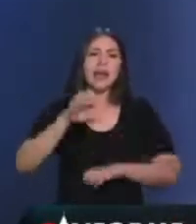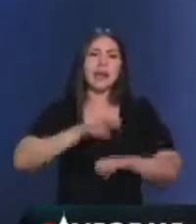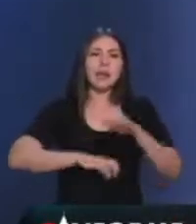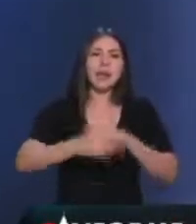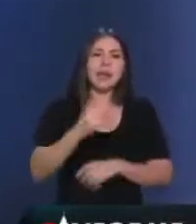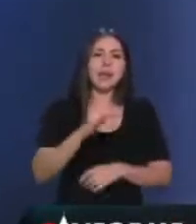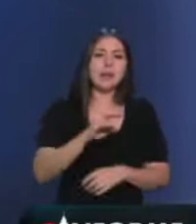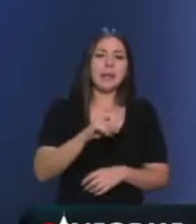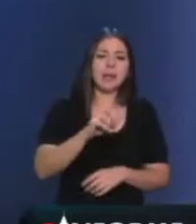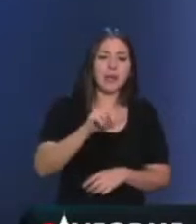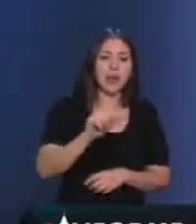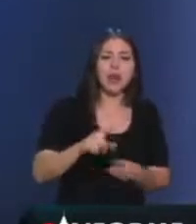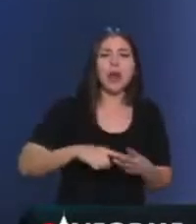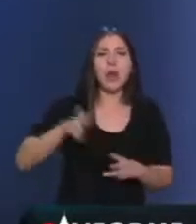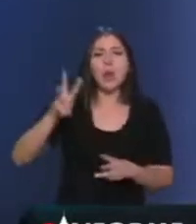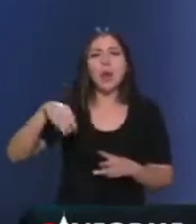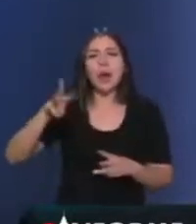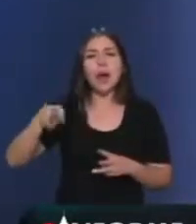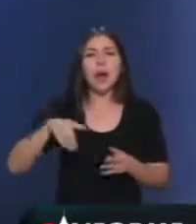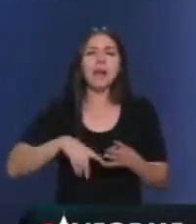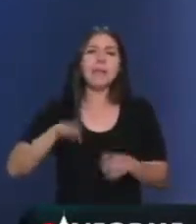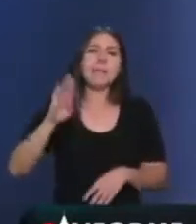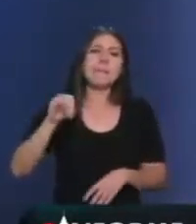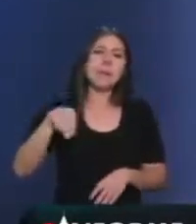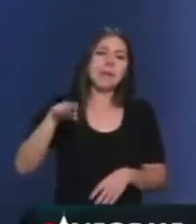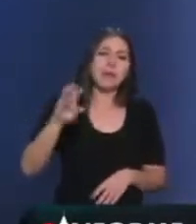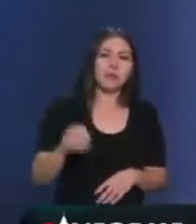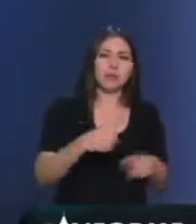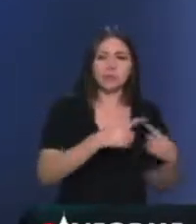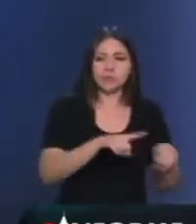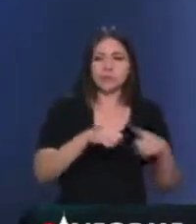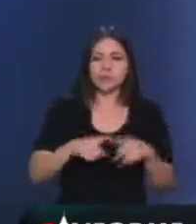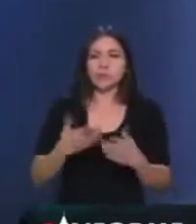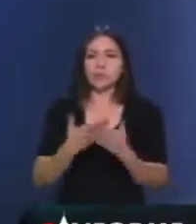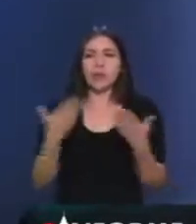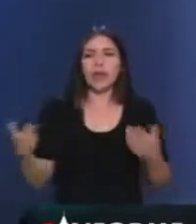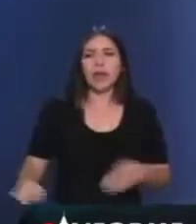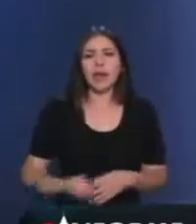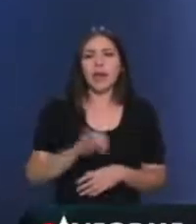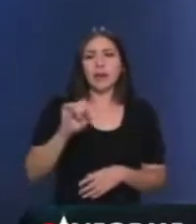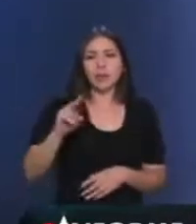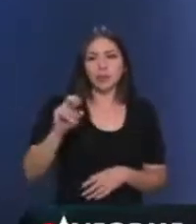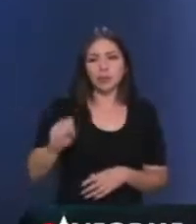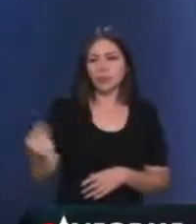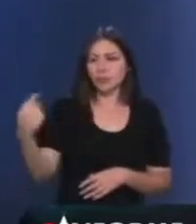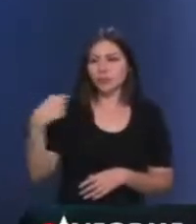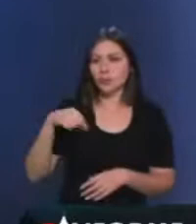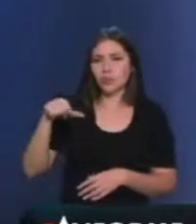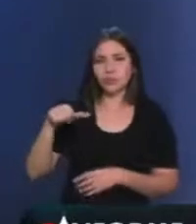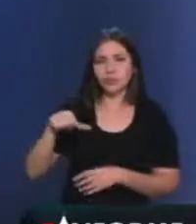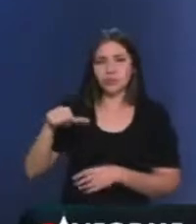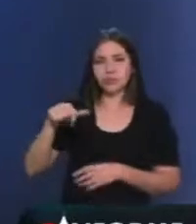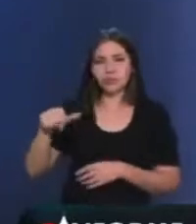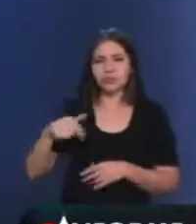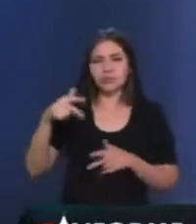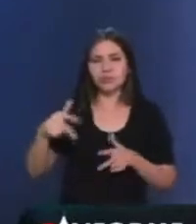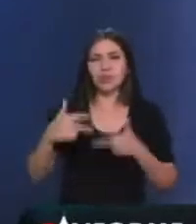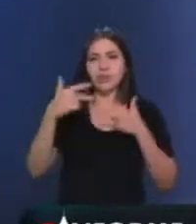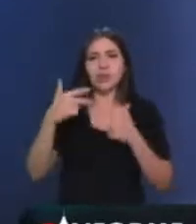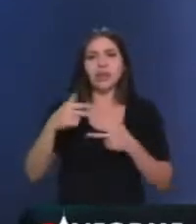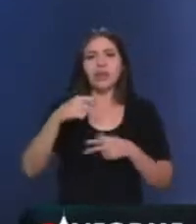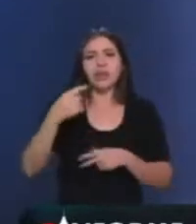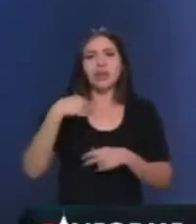Walmart, Enova y Bimbo. Hoy nos acompaña vía Zoom Jesús Cervantes, pues para que nos cuente un poquito más de su investigación.